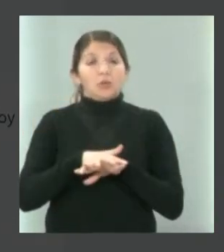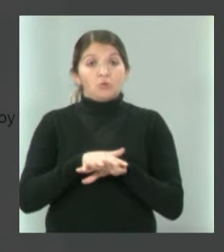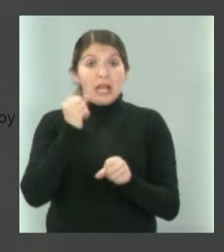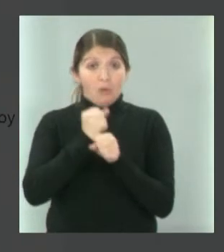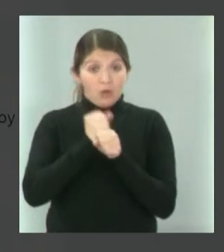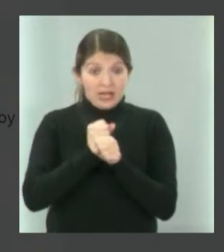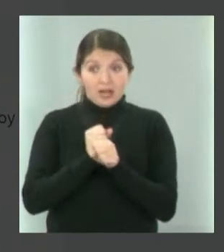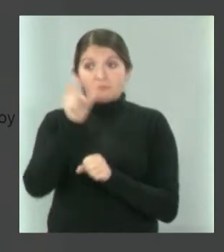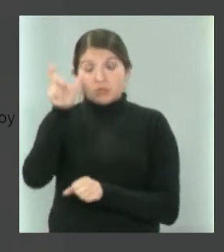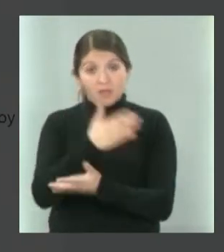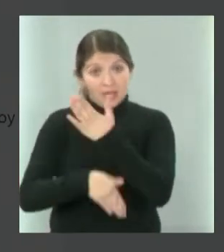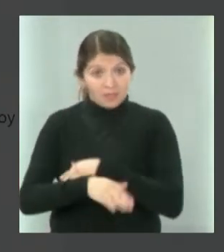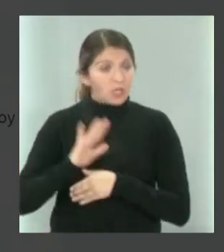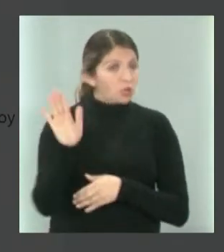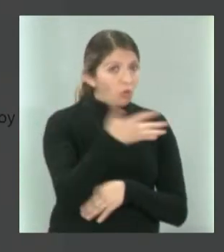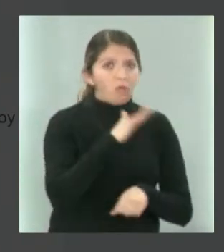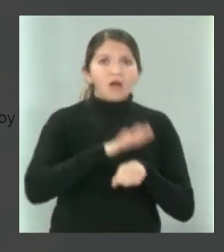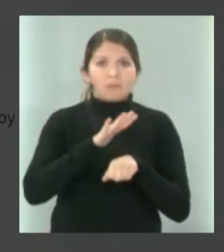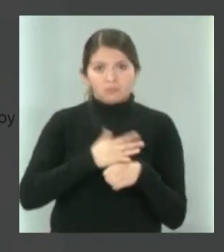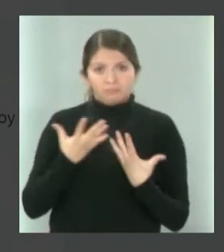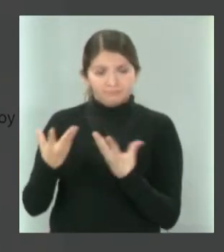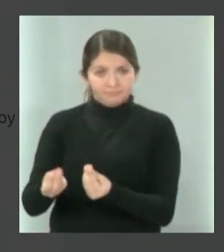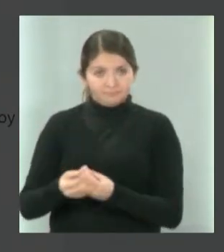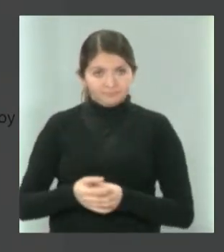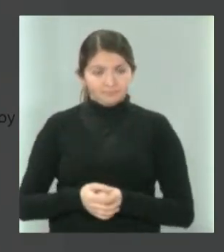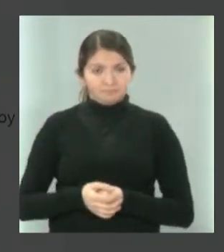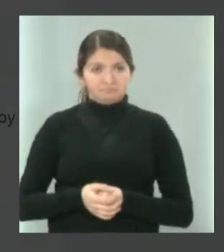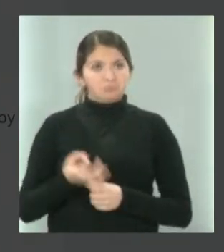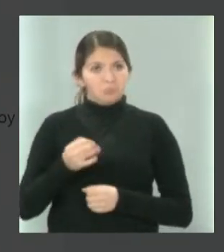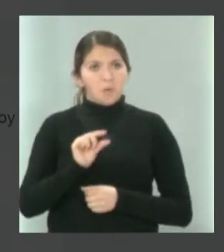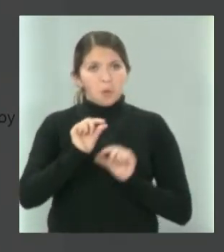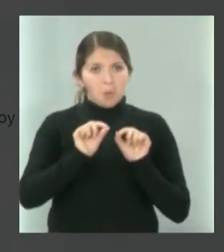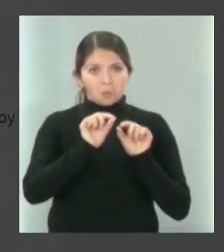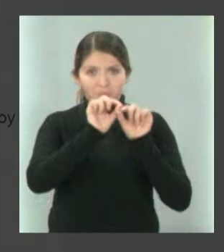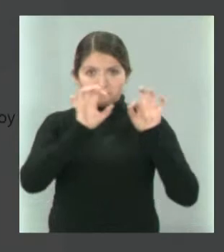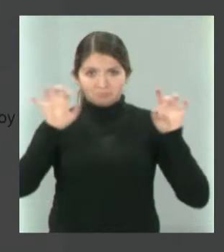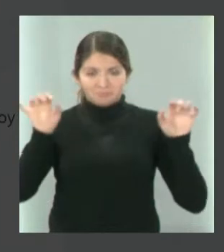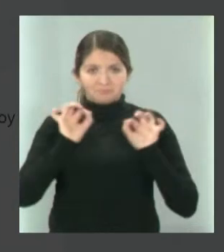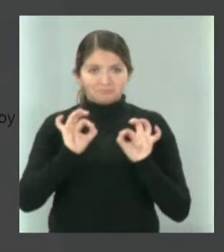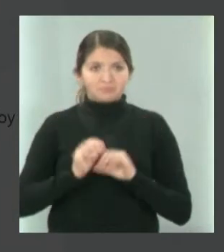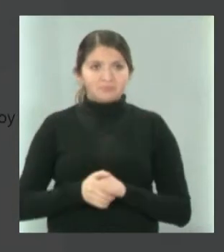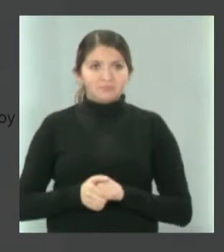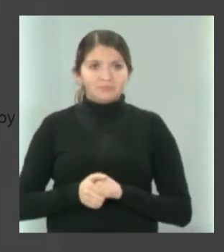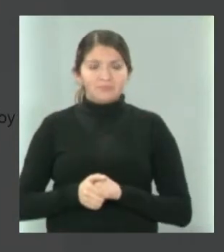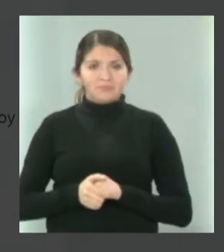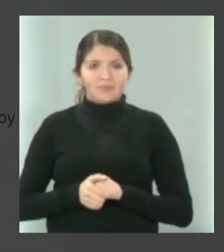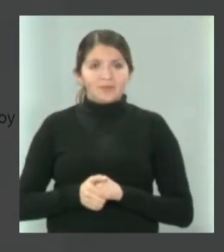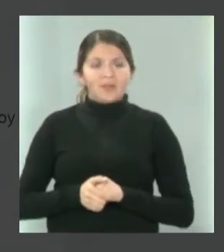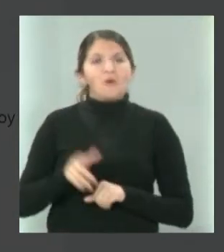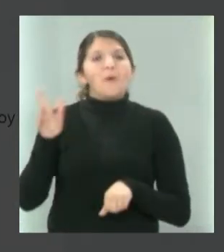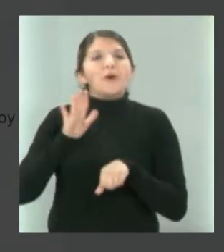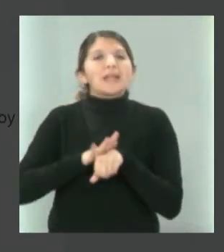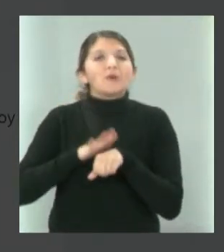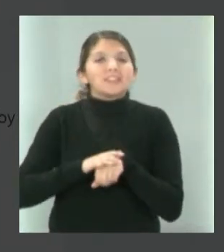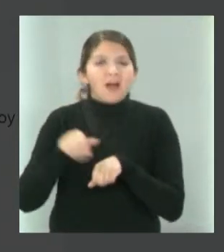entre todos. Qué lindo. Ahí se va escribiendo entonces nuestro tweet. No se ponga nerviosa, productora, por favor. Está todo